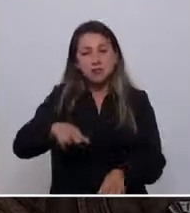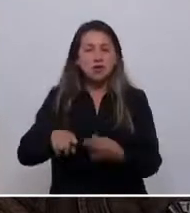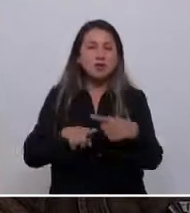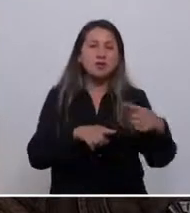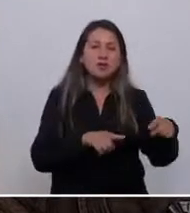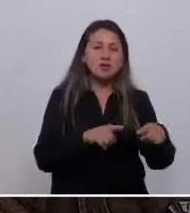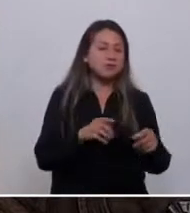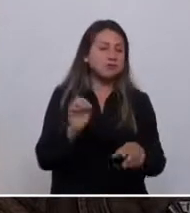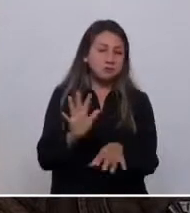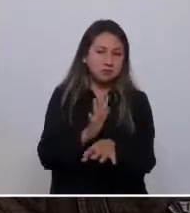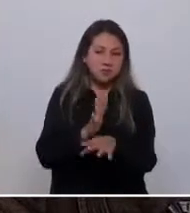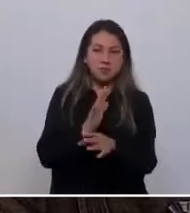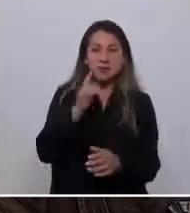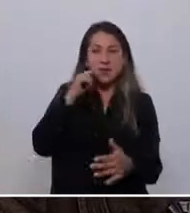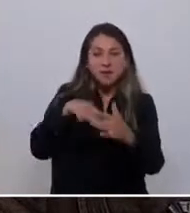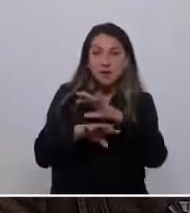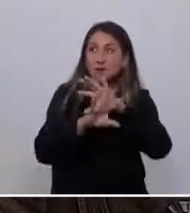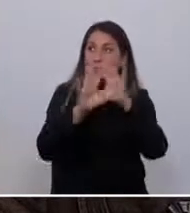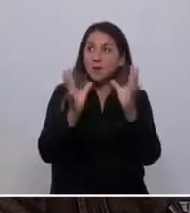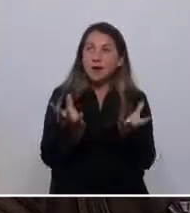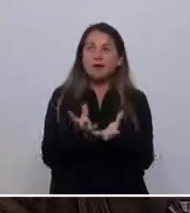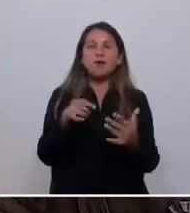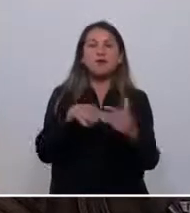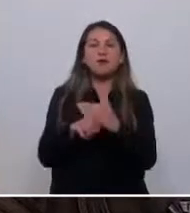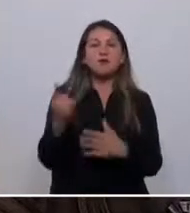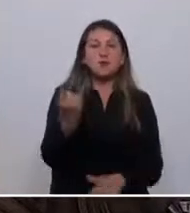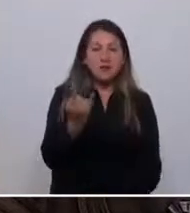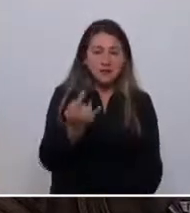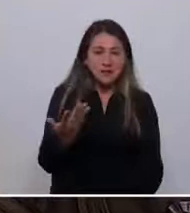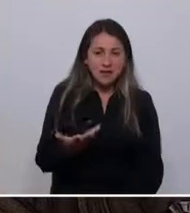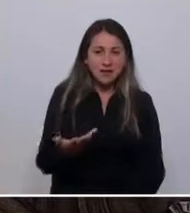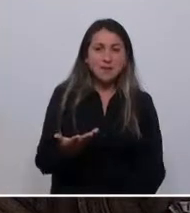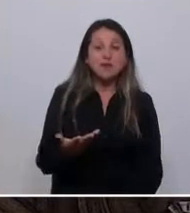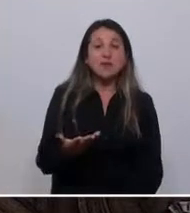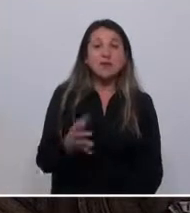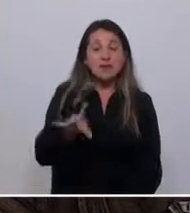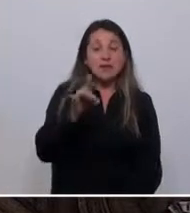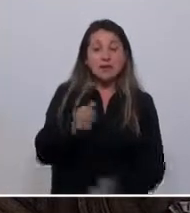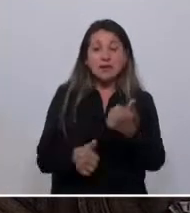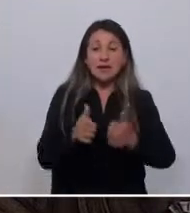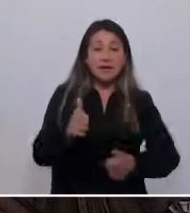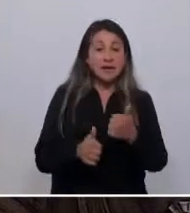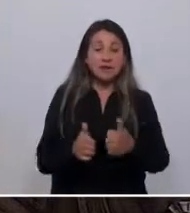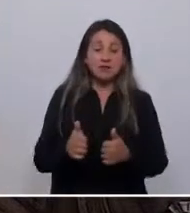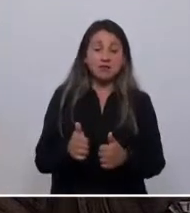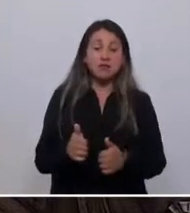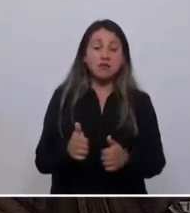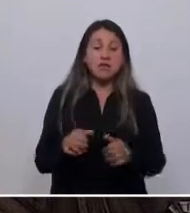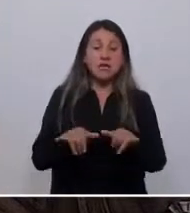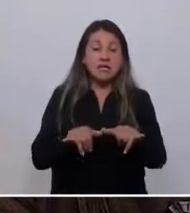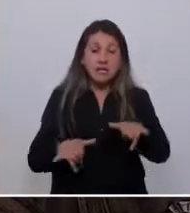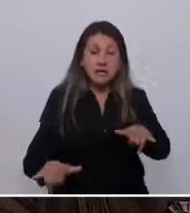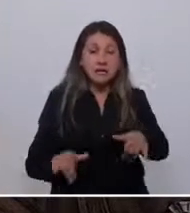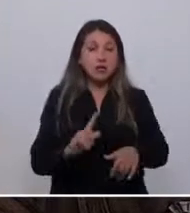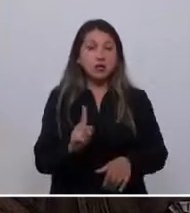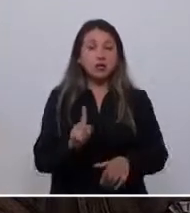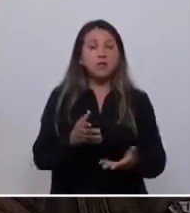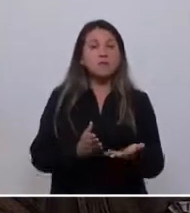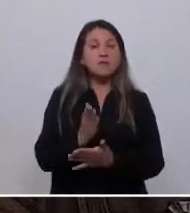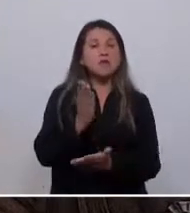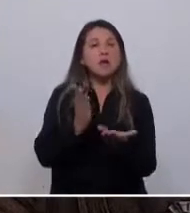más. Al entrar a la universidad, no elegí una carrera tradicional como ingeniería, sino que entré a